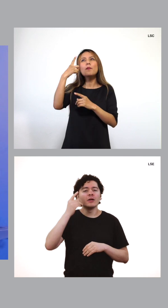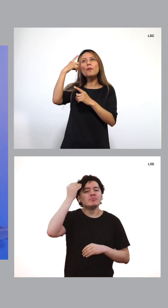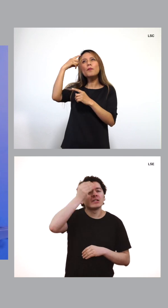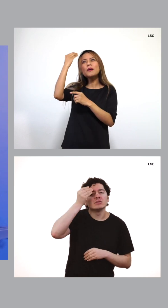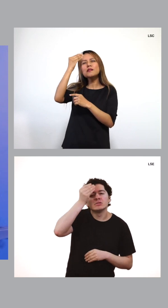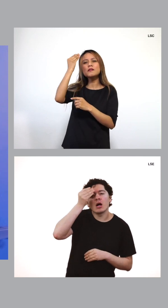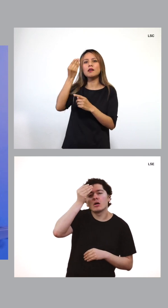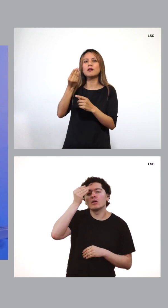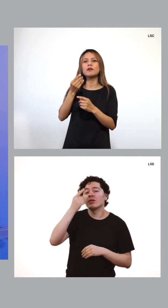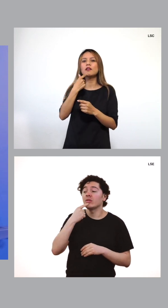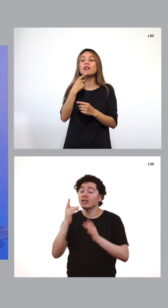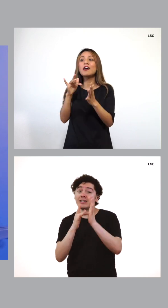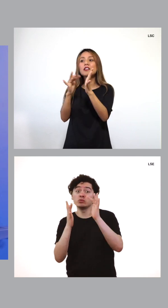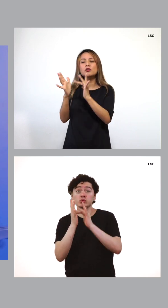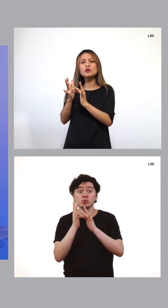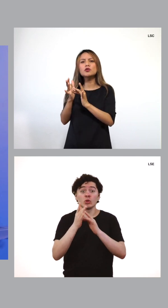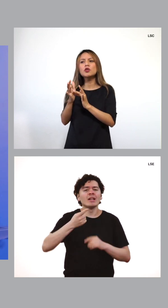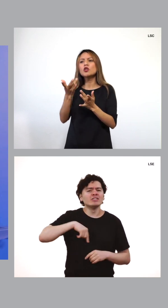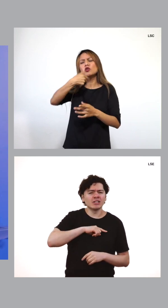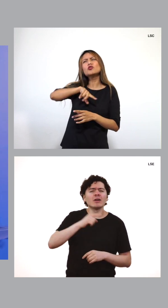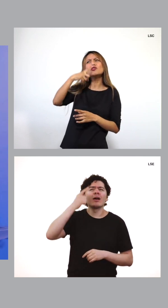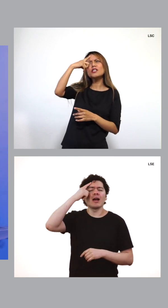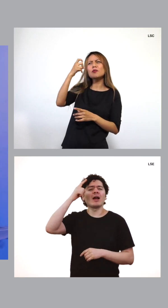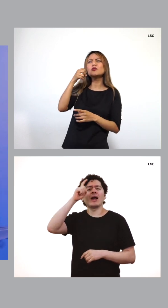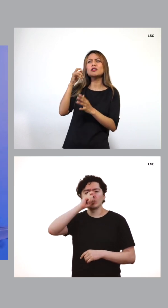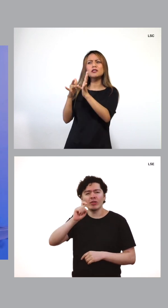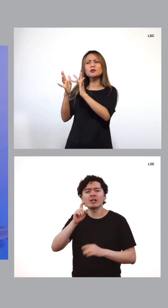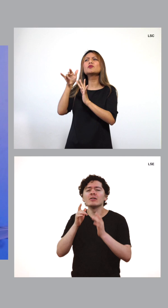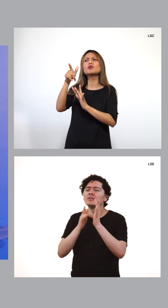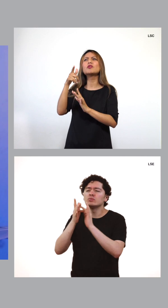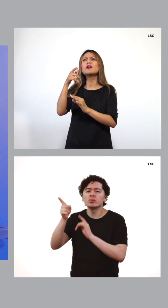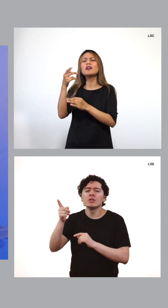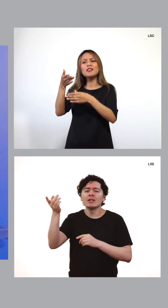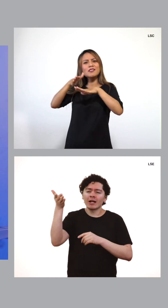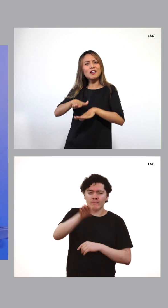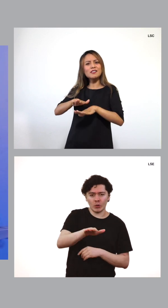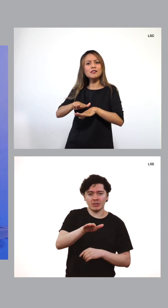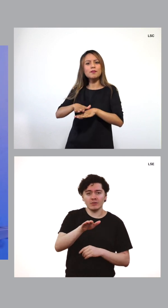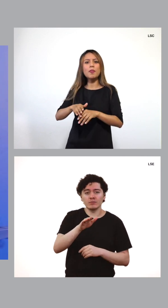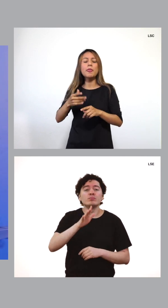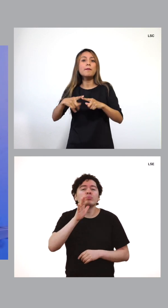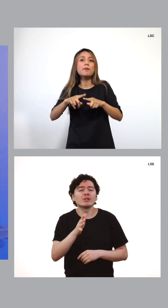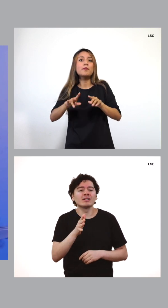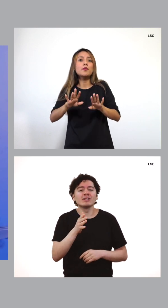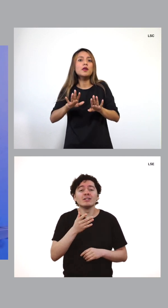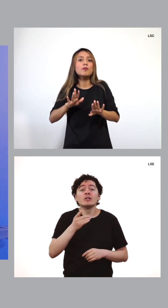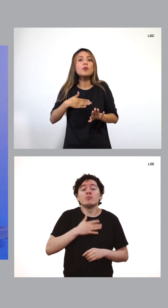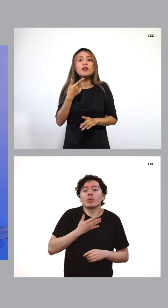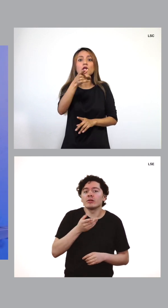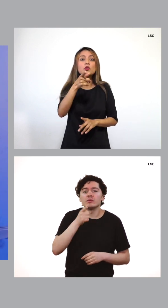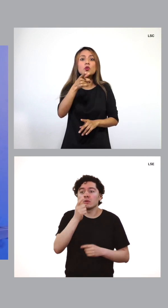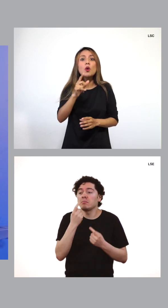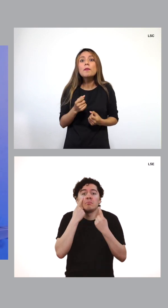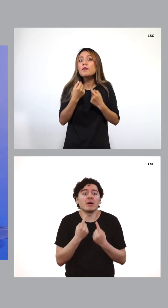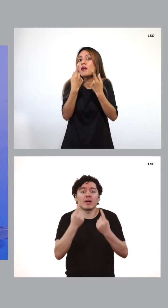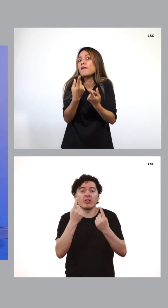aquí, como creemos que estás obviamente, pero quizás esta es tu primera vez pronunciando esto, por eso te lo digo así, decir: Jesús, si estás aquí,